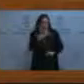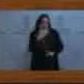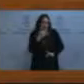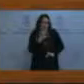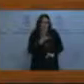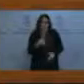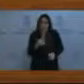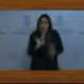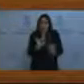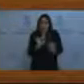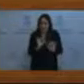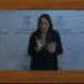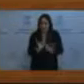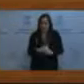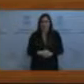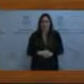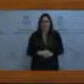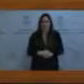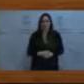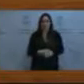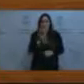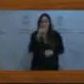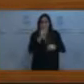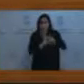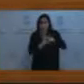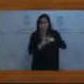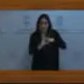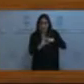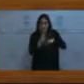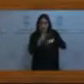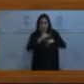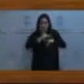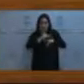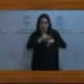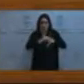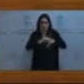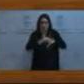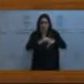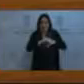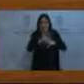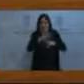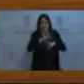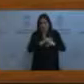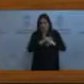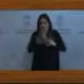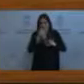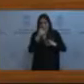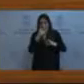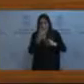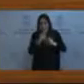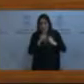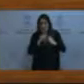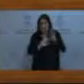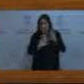pie diabético. Los cuidados que la podología puede aportar en este sentido